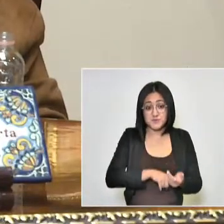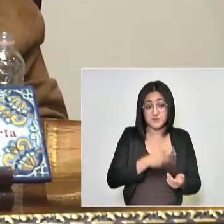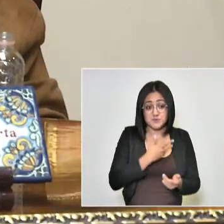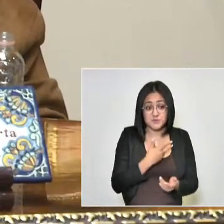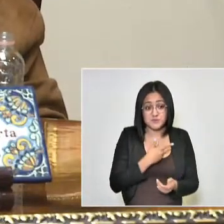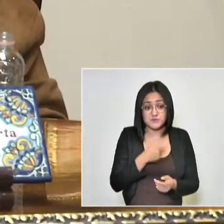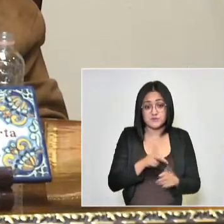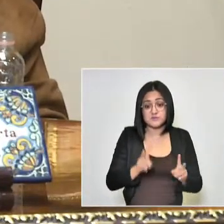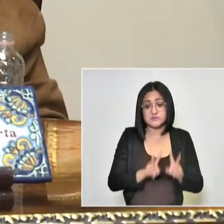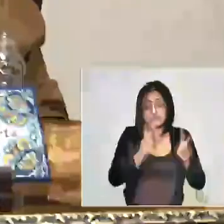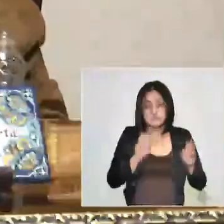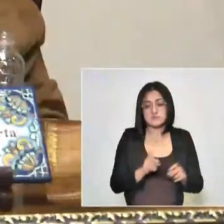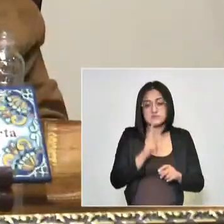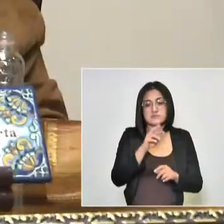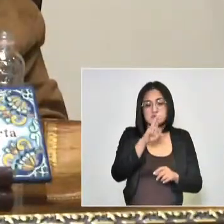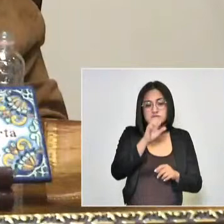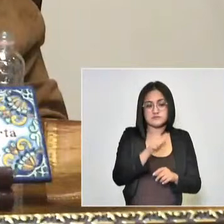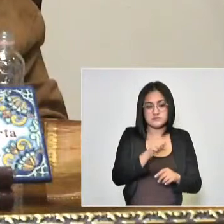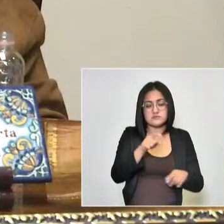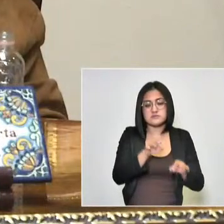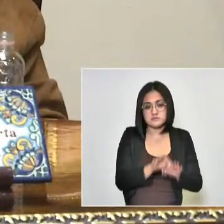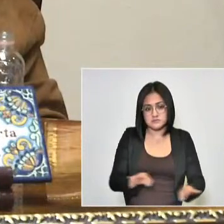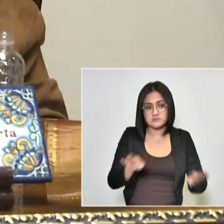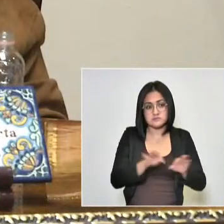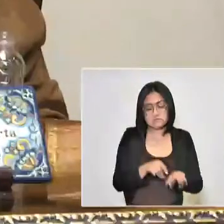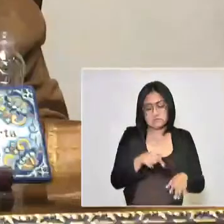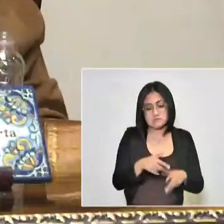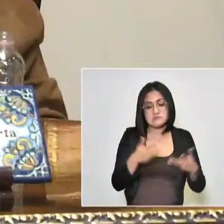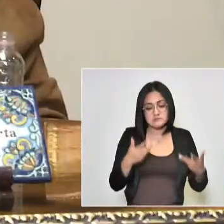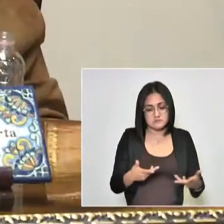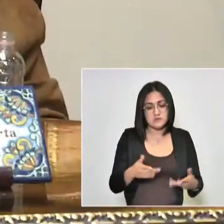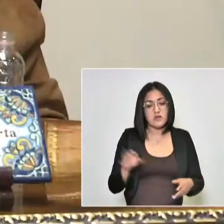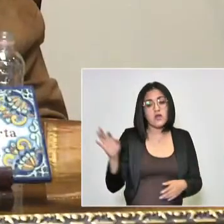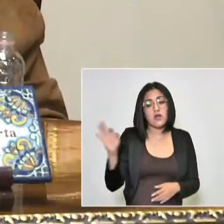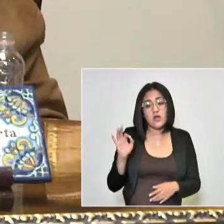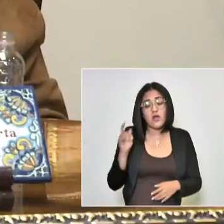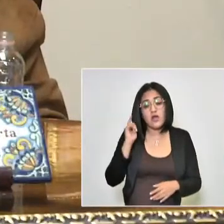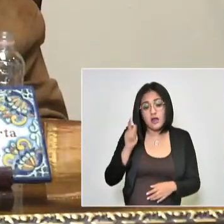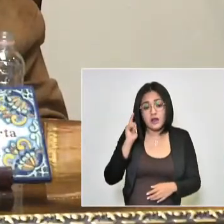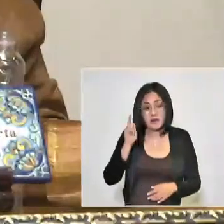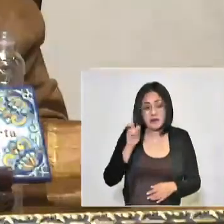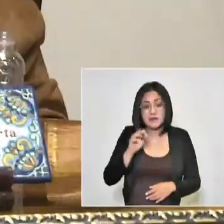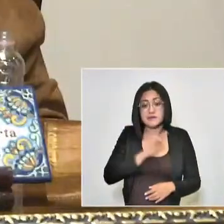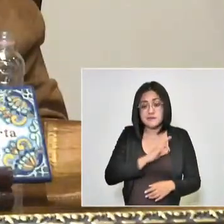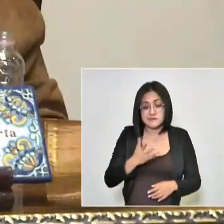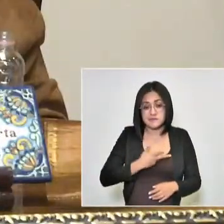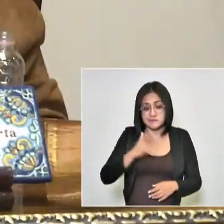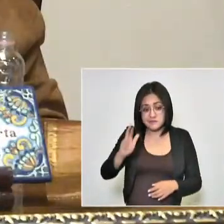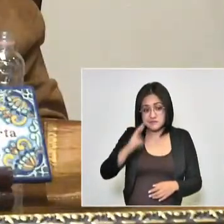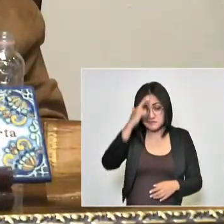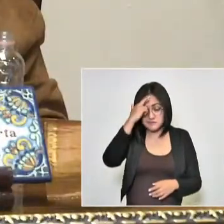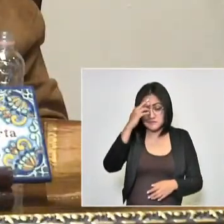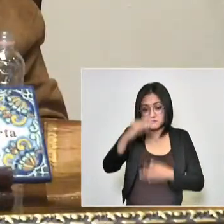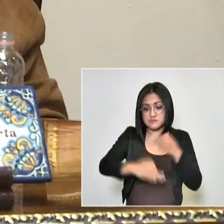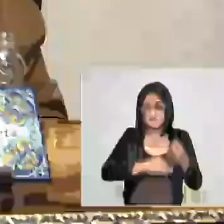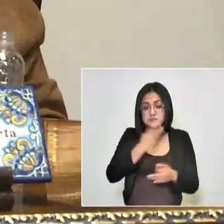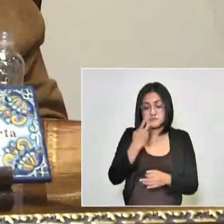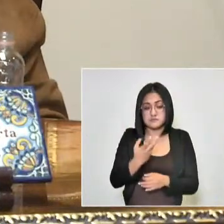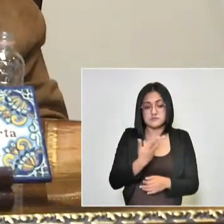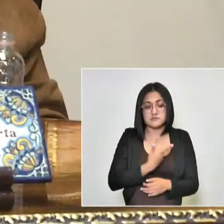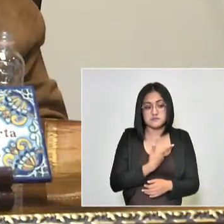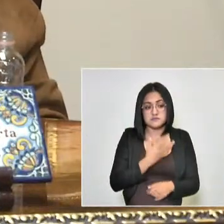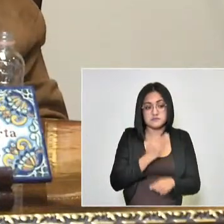Después el tema de las presas es muy importante. Ojalá pongamos también del conocimiento todo este